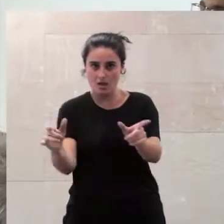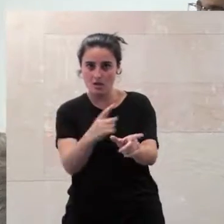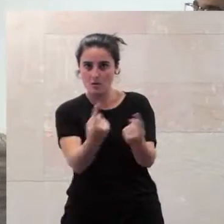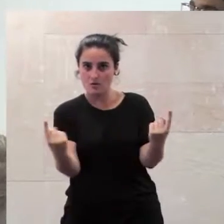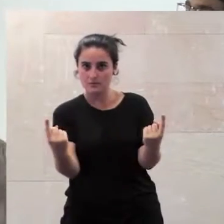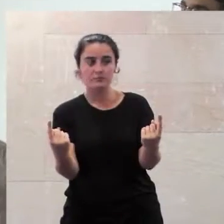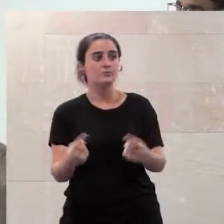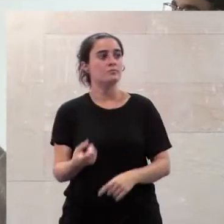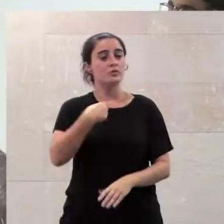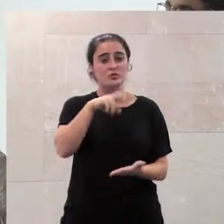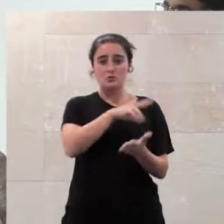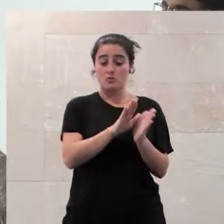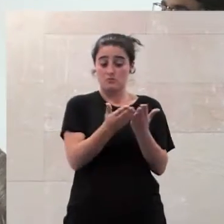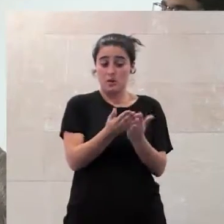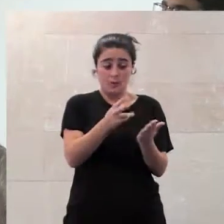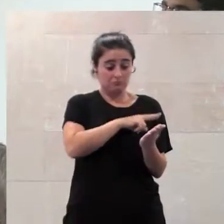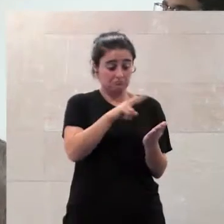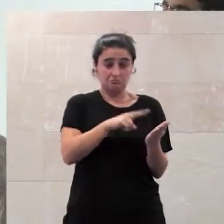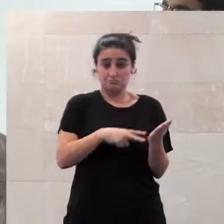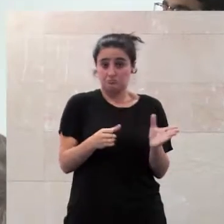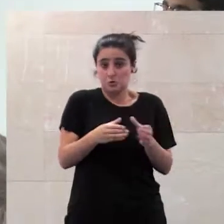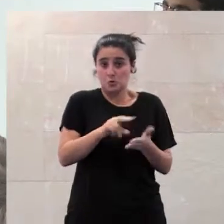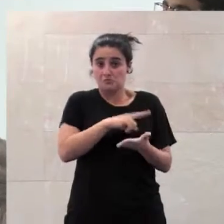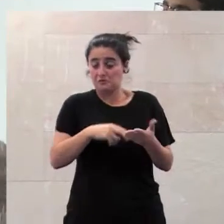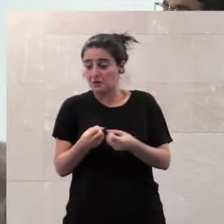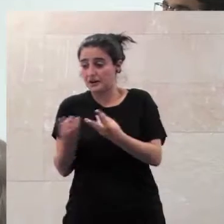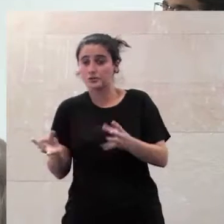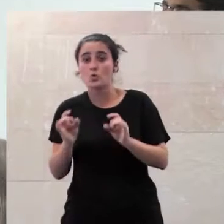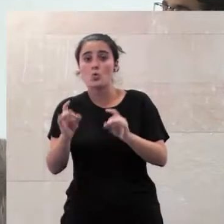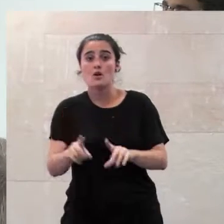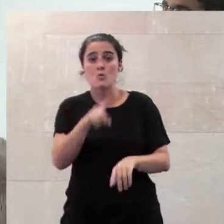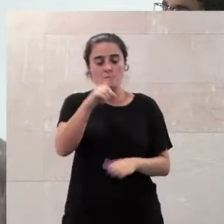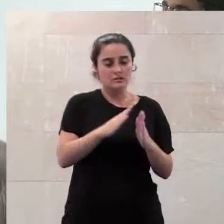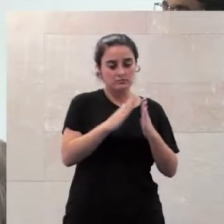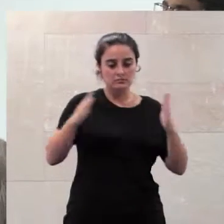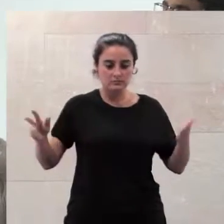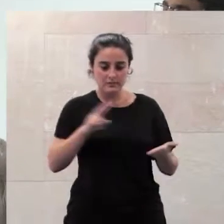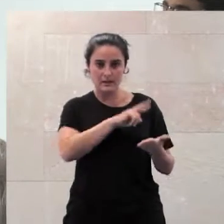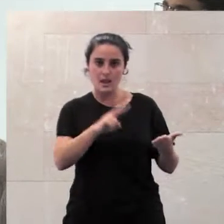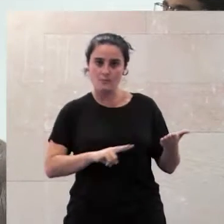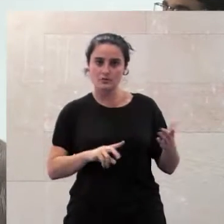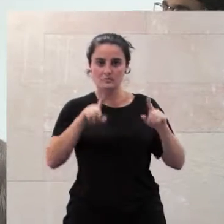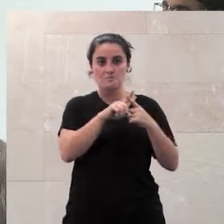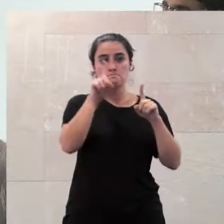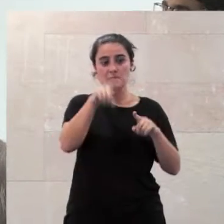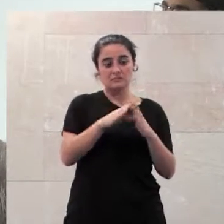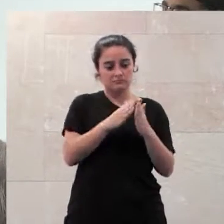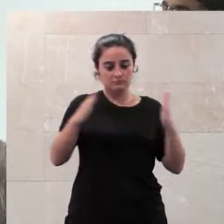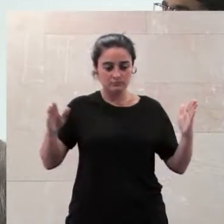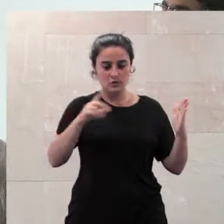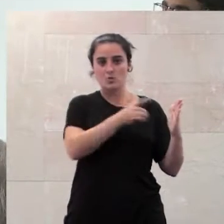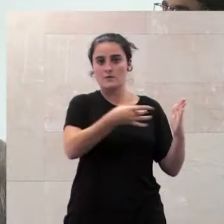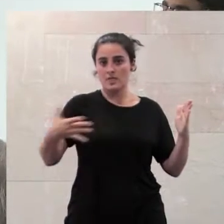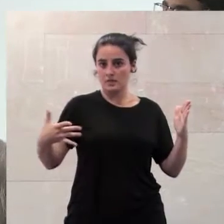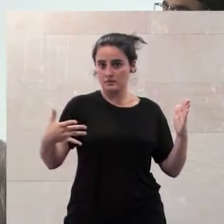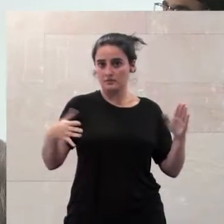Leemos un libro, que es lo que se hace en los clubs de lectura, lo leemos durante un mes y nos reunimos una vez al mes. En la llanada